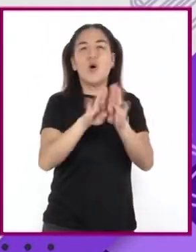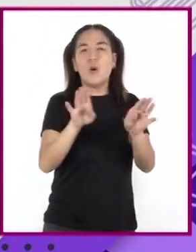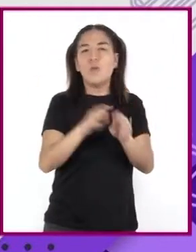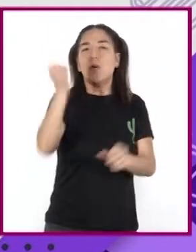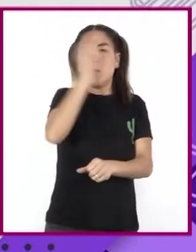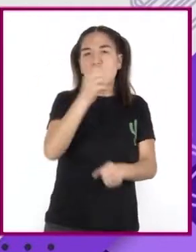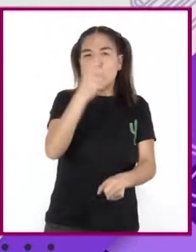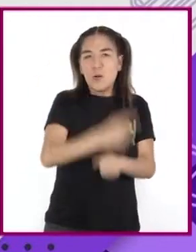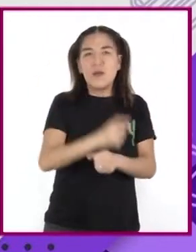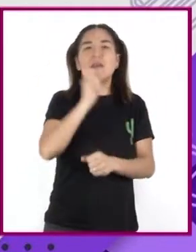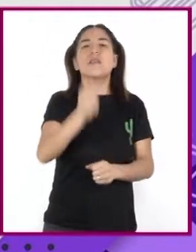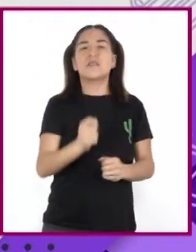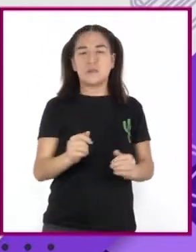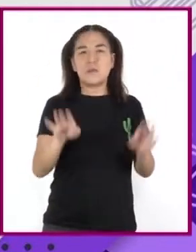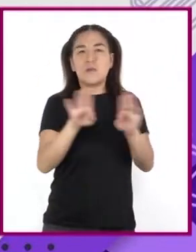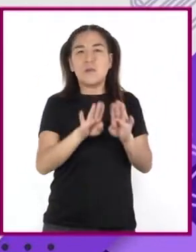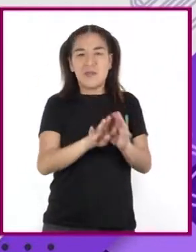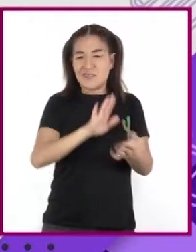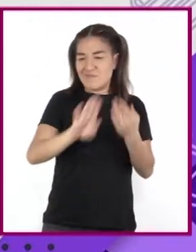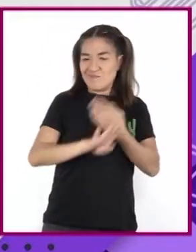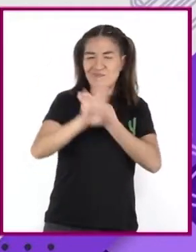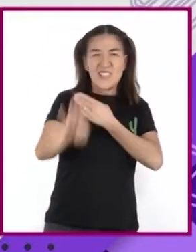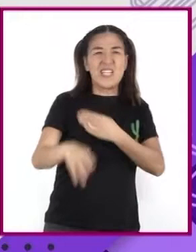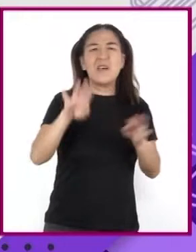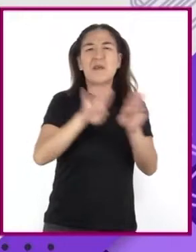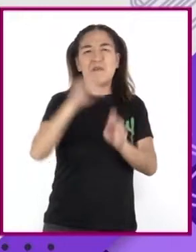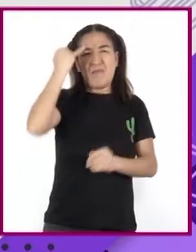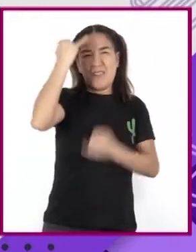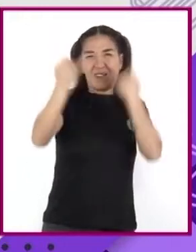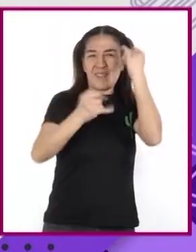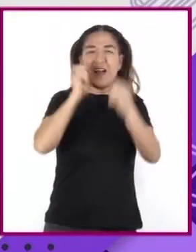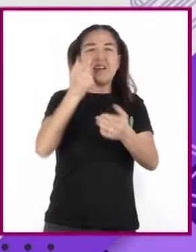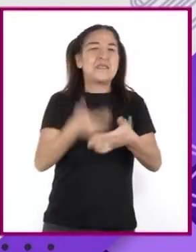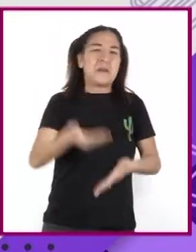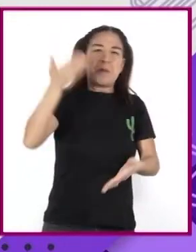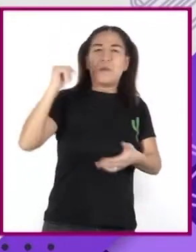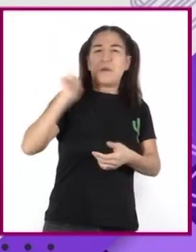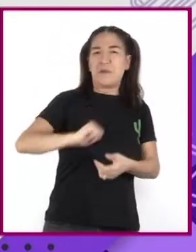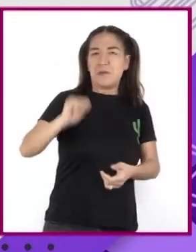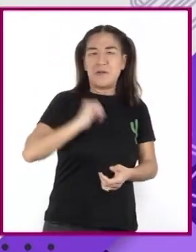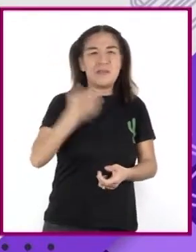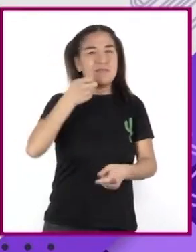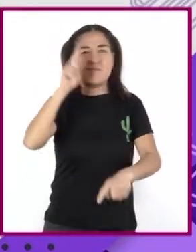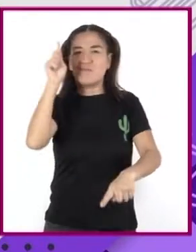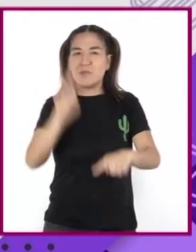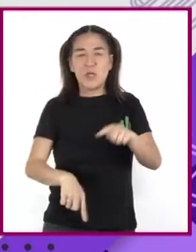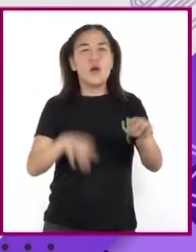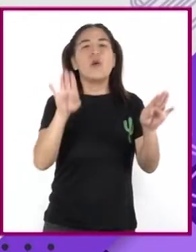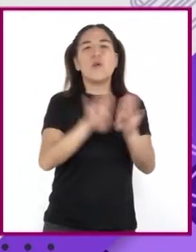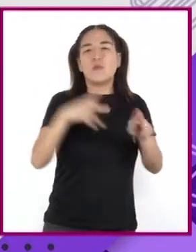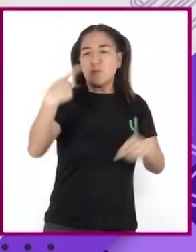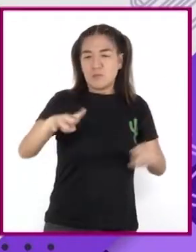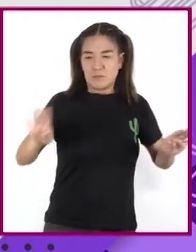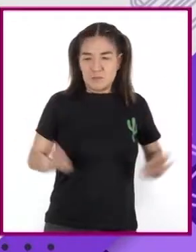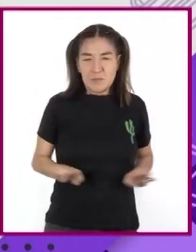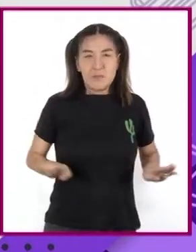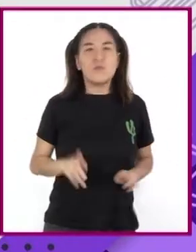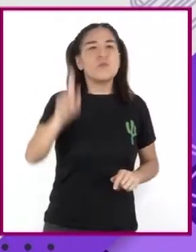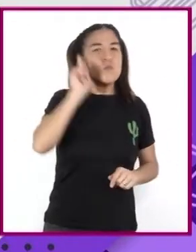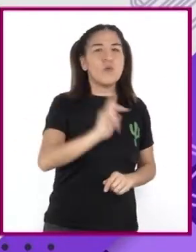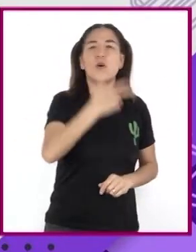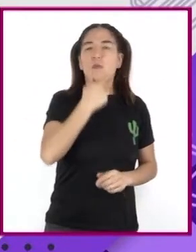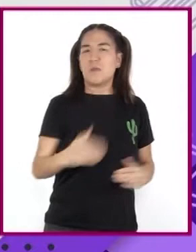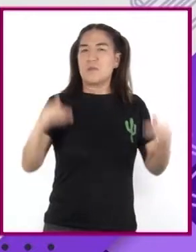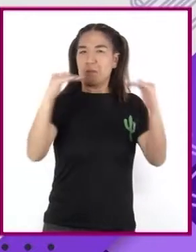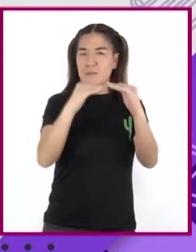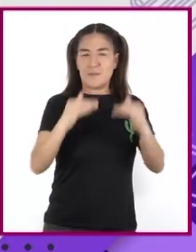igualdad mediante la eliminación de ideas erróneas sobre las características y capacidades de mujeres y hombres.